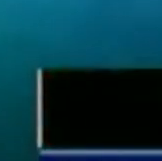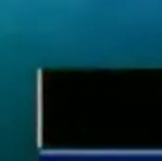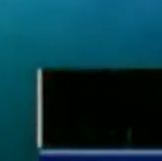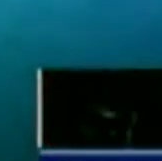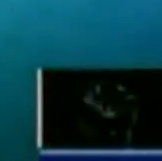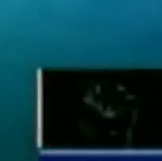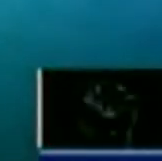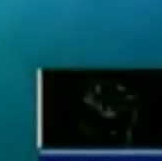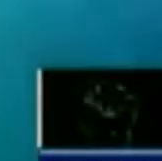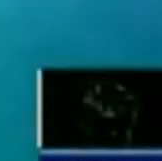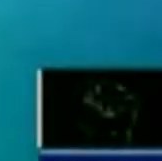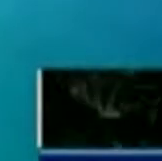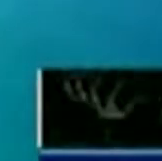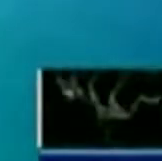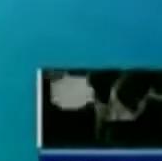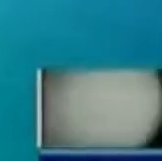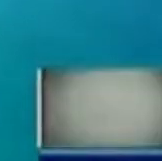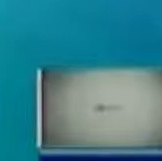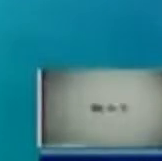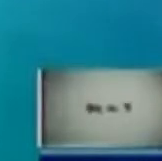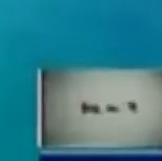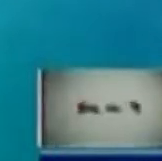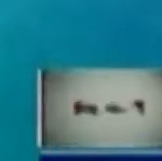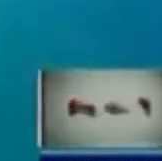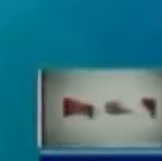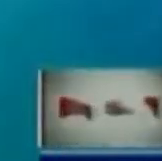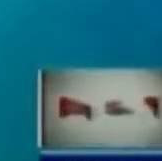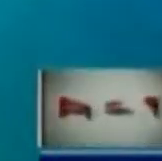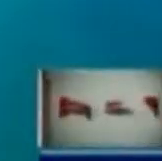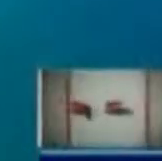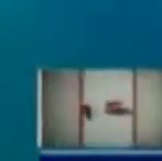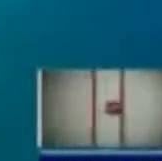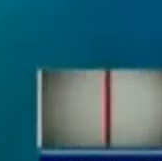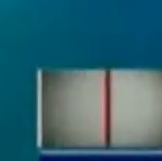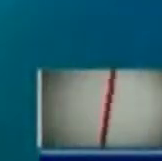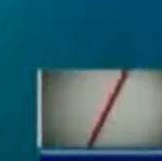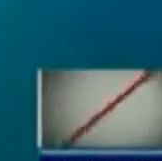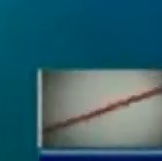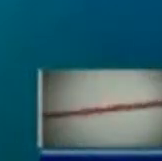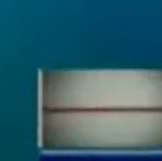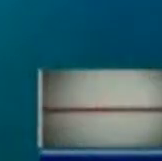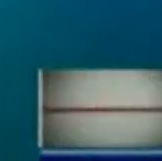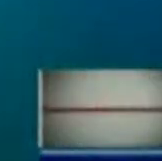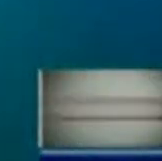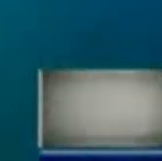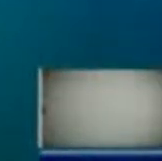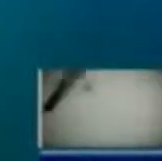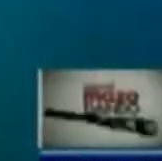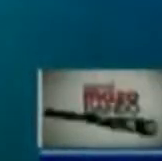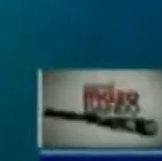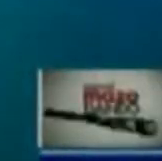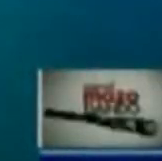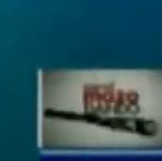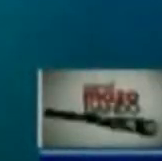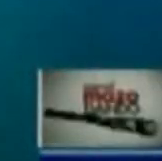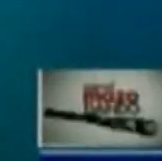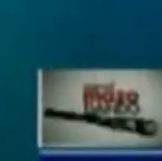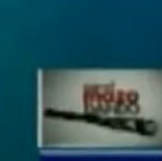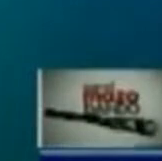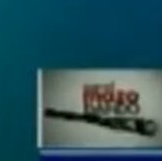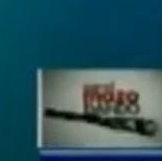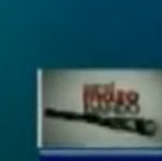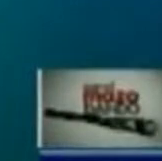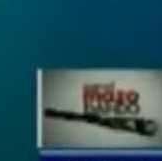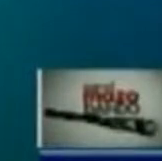soy Porque yo sí tengo bien clarito a donde voy y quiénes son